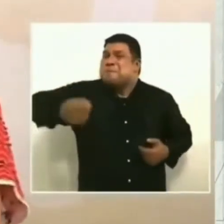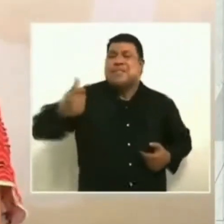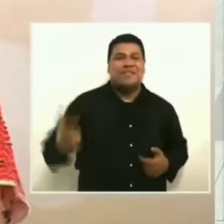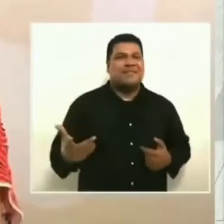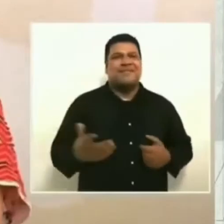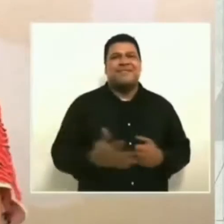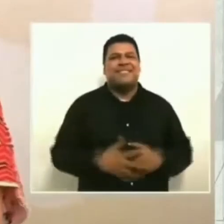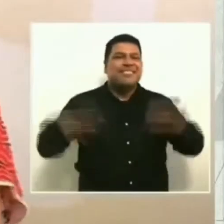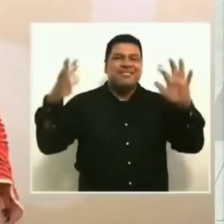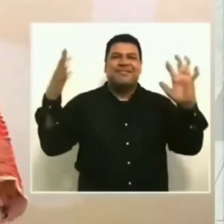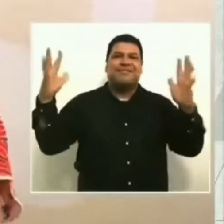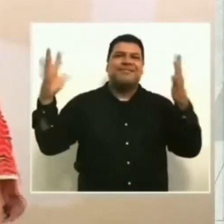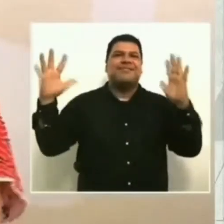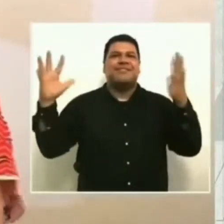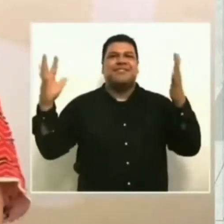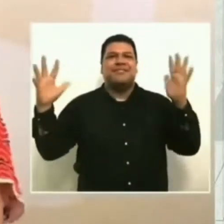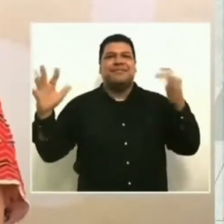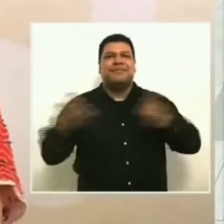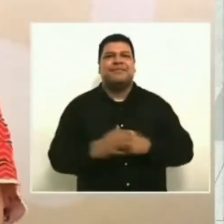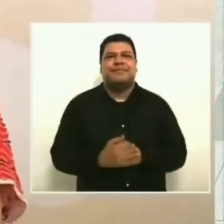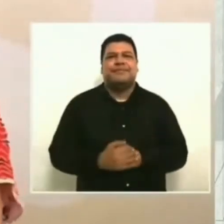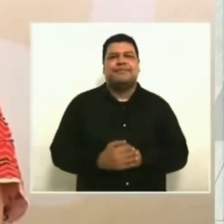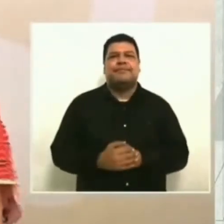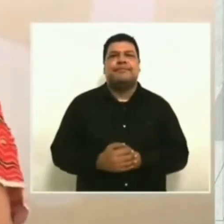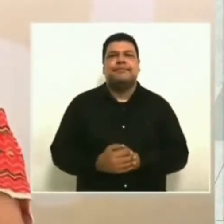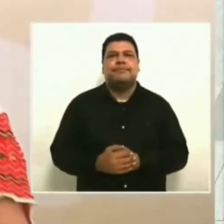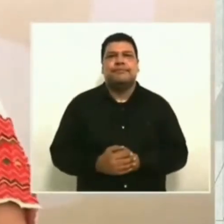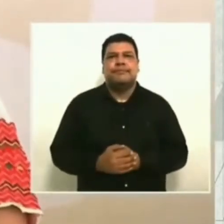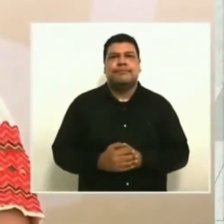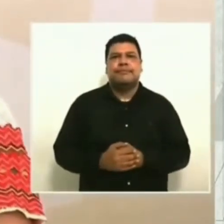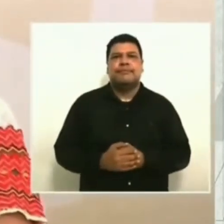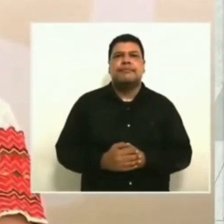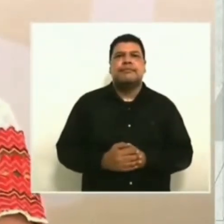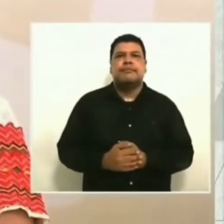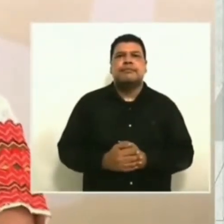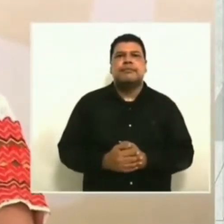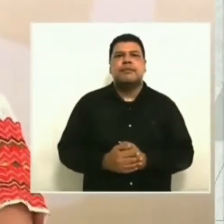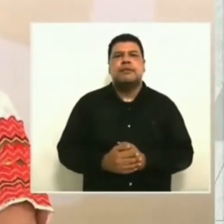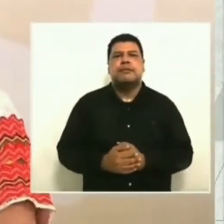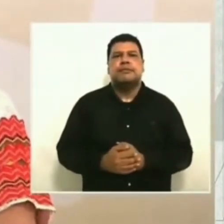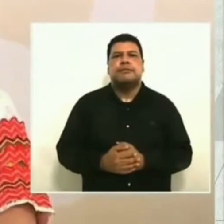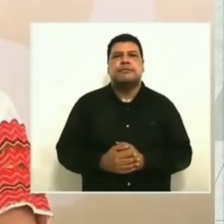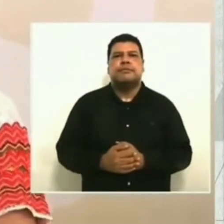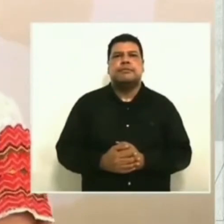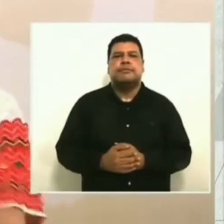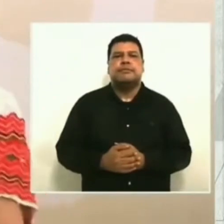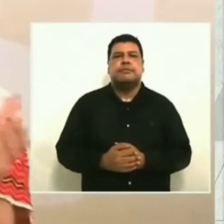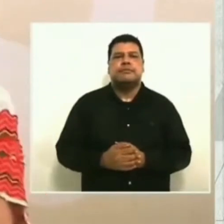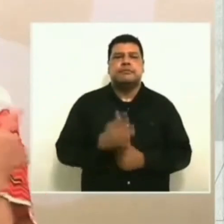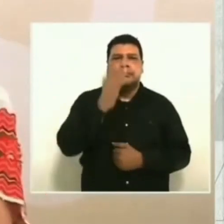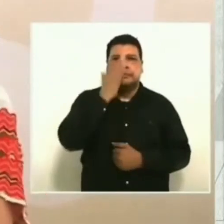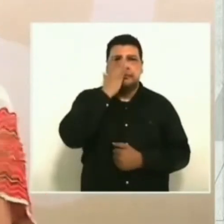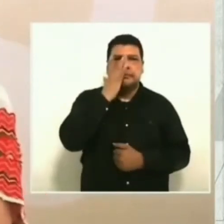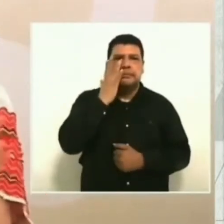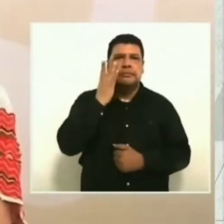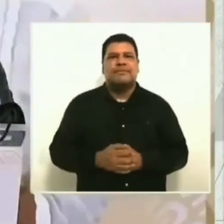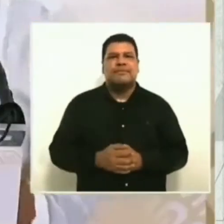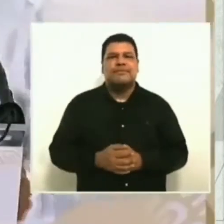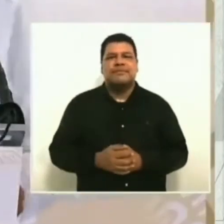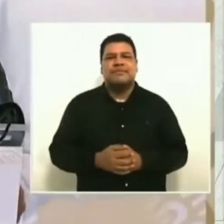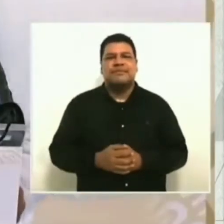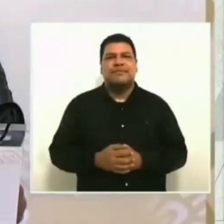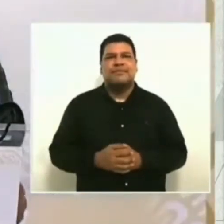duele, les arde en el... Pues en donde siempre les arde, ¿no? Les molesta que hagan ese